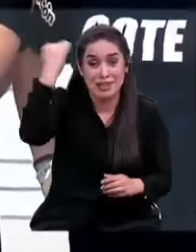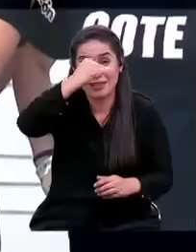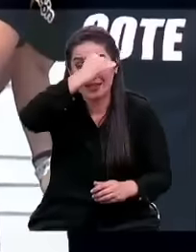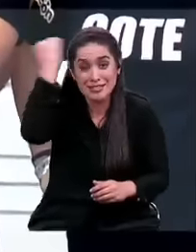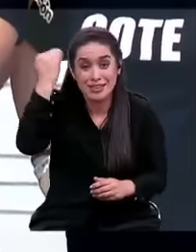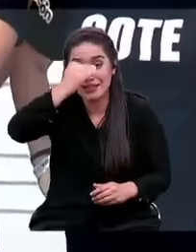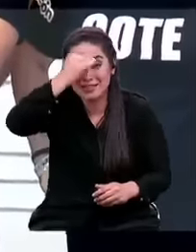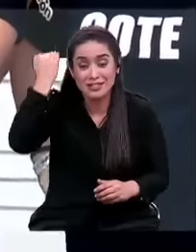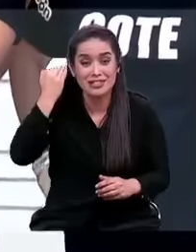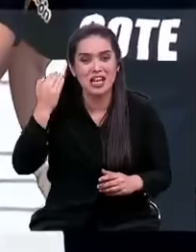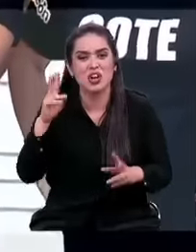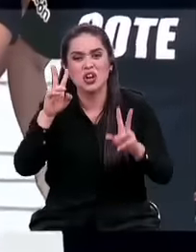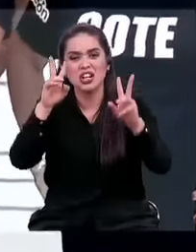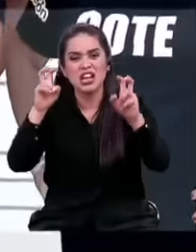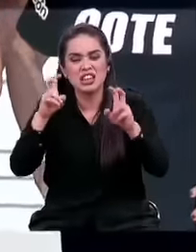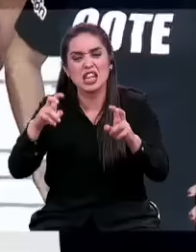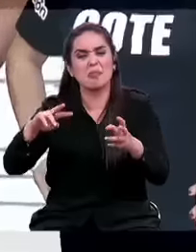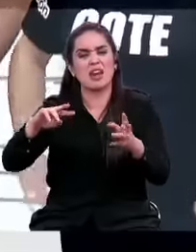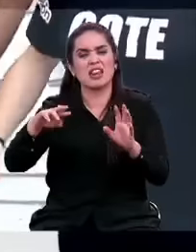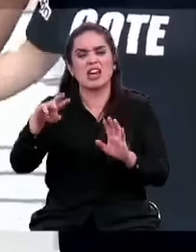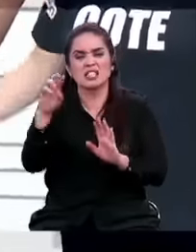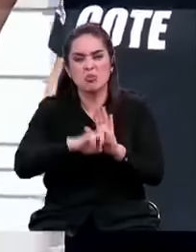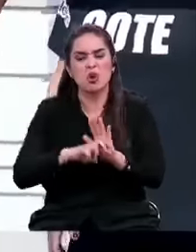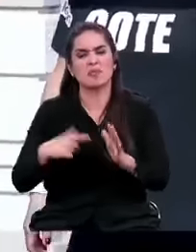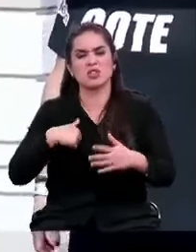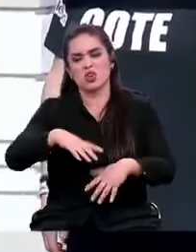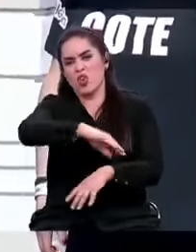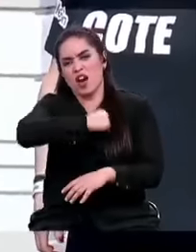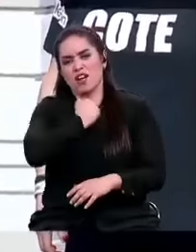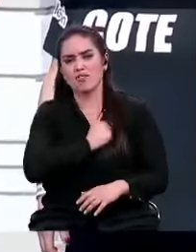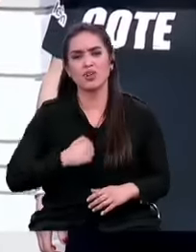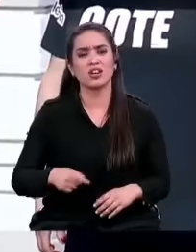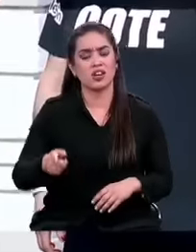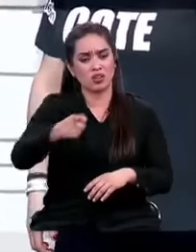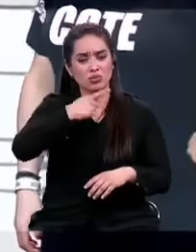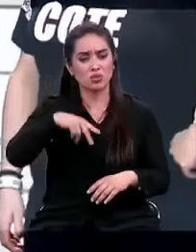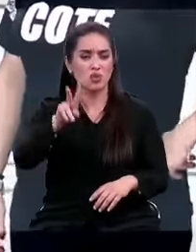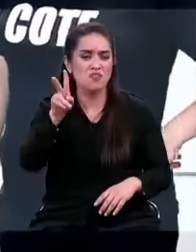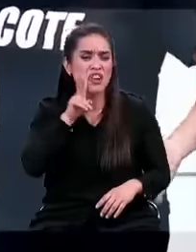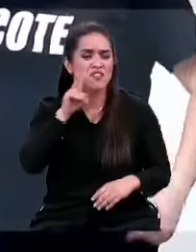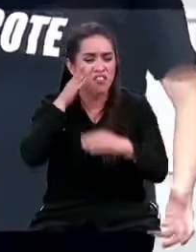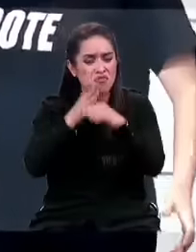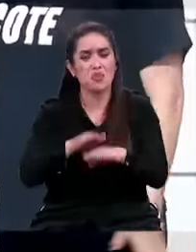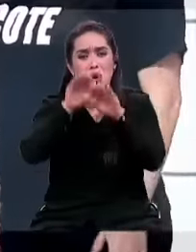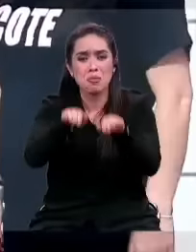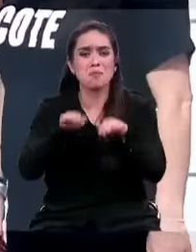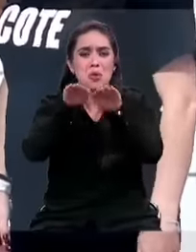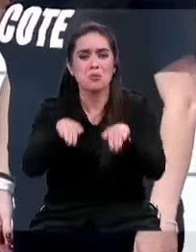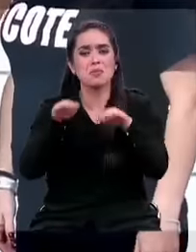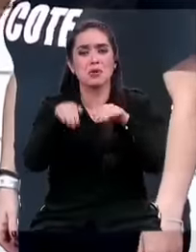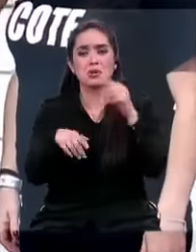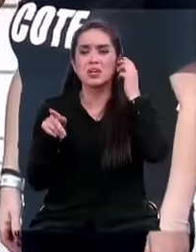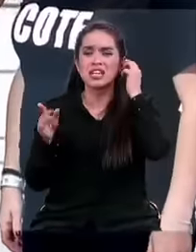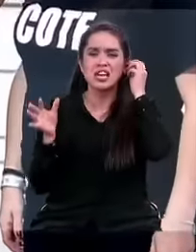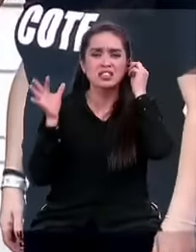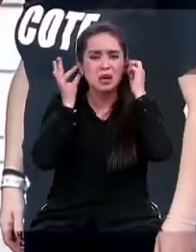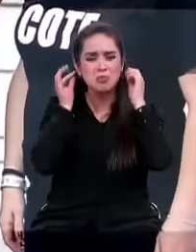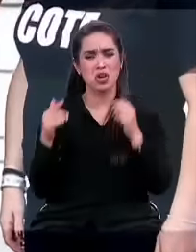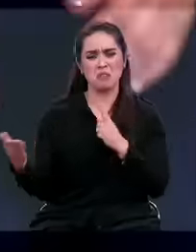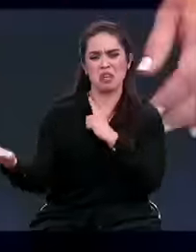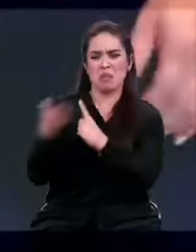esa cuestión, con la lecera de esa sección. Sí, me aburrido. Además, Kike, hacemos todos los bienes lo mismo, ya estamos chatos ya. ¡Oh! Y además esta otra me trata como